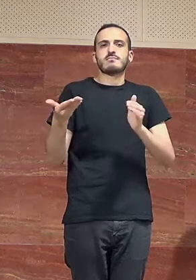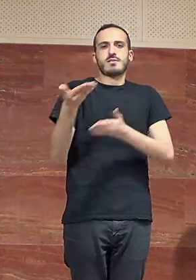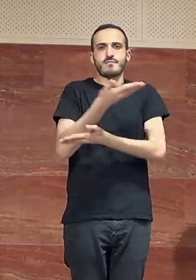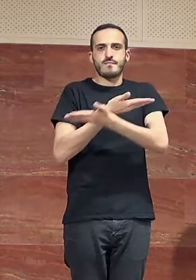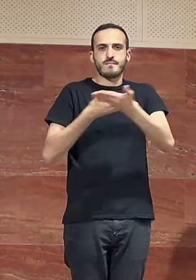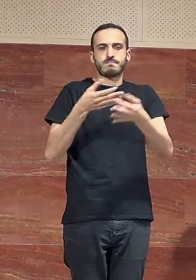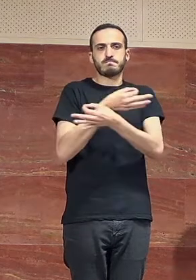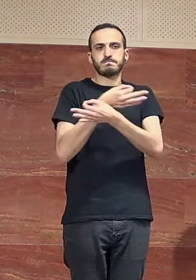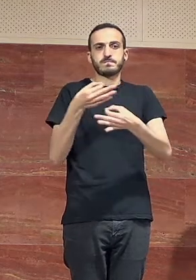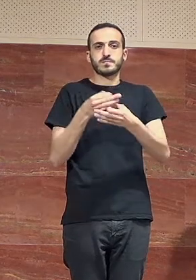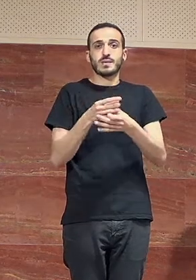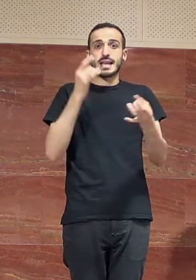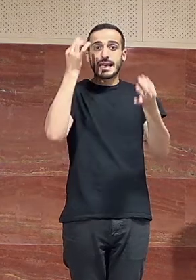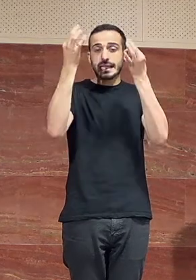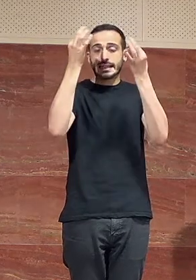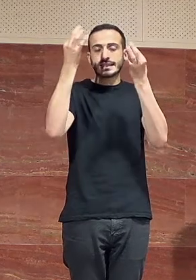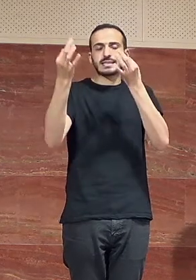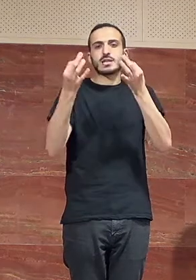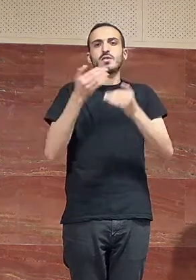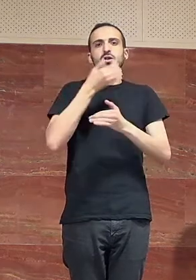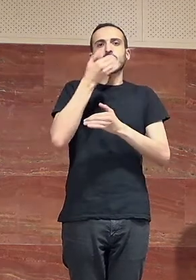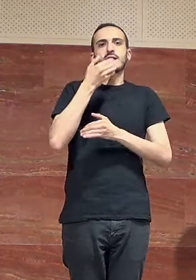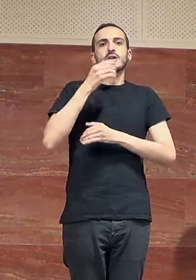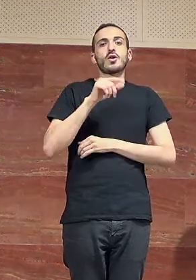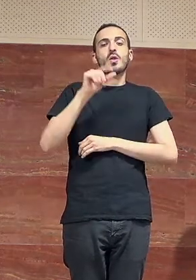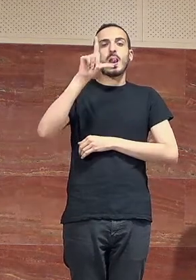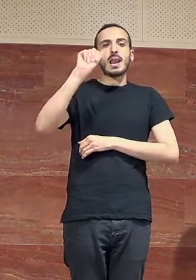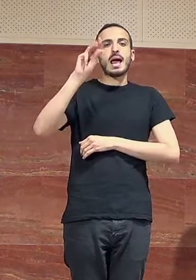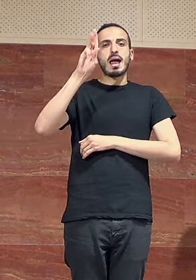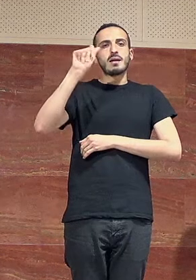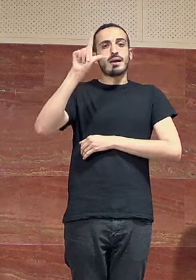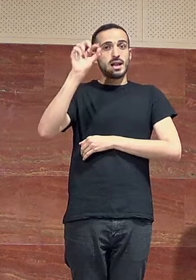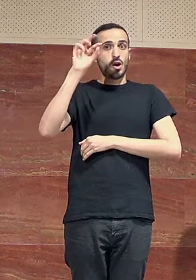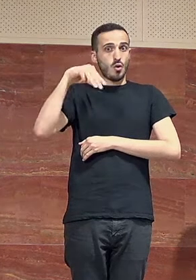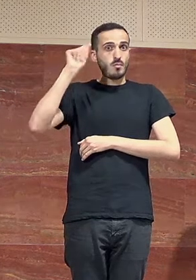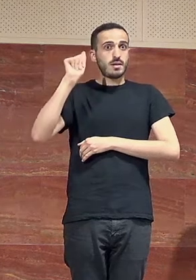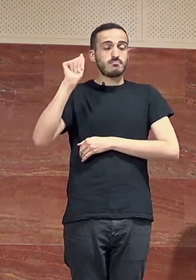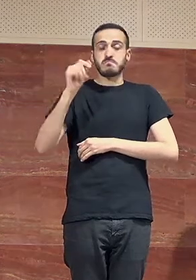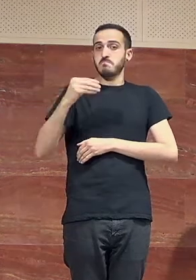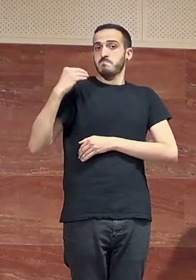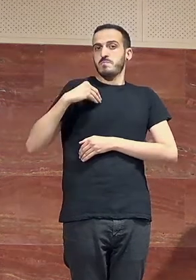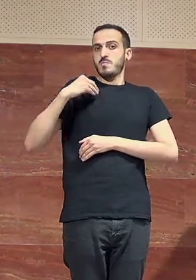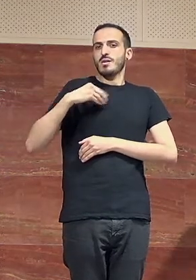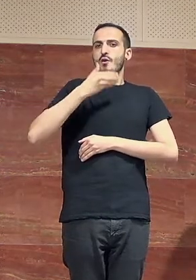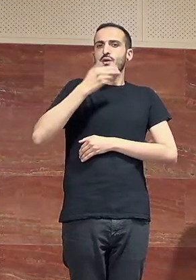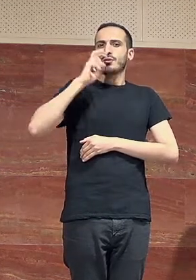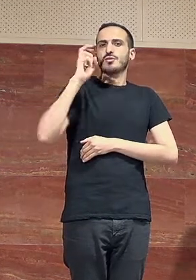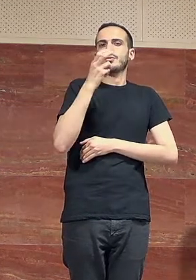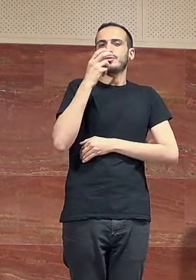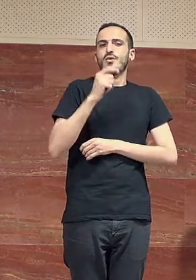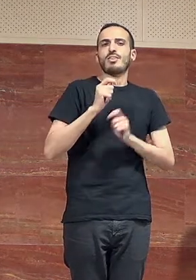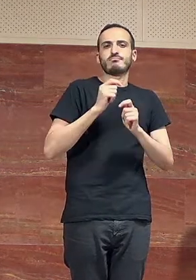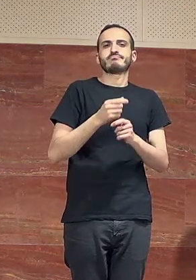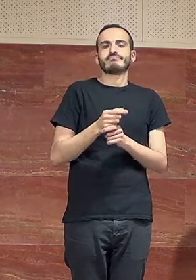Y este mismo criterio de intervención del Colegio La Paloma es el mismo que se está implantando en unos cuantos colegios del programa Madrid a Pie, Camino